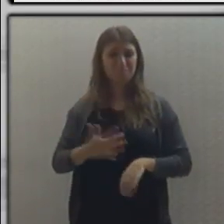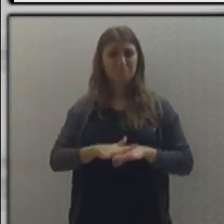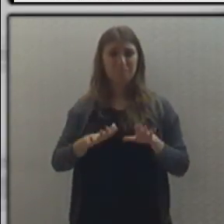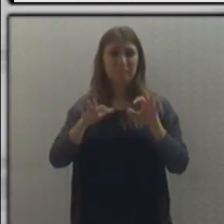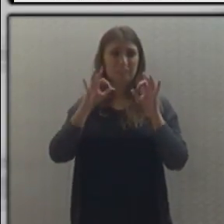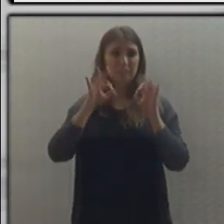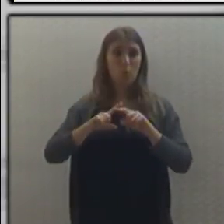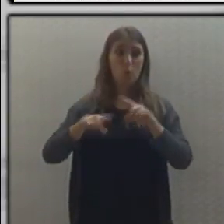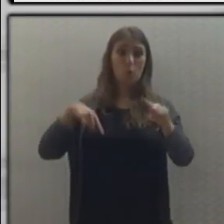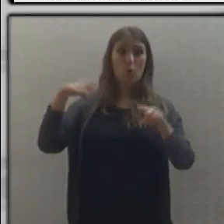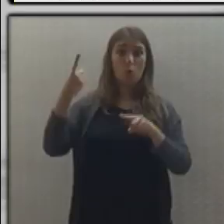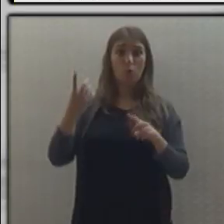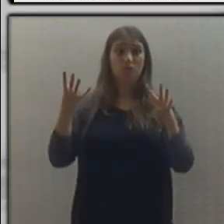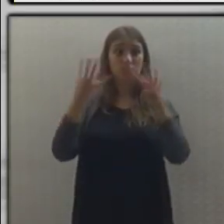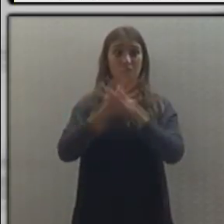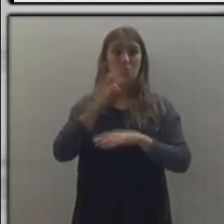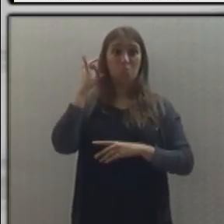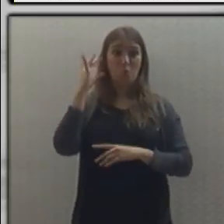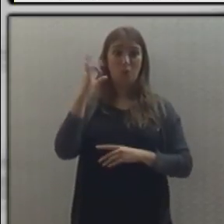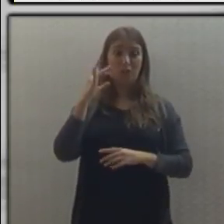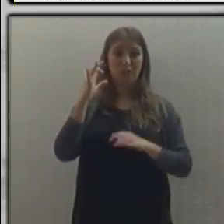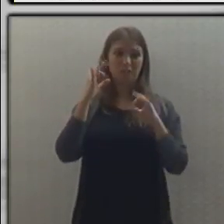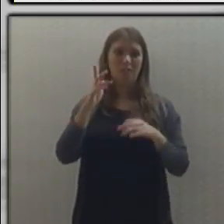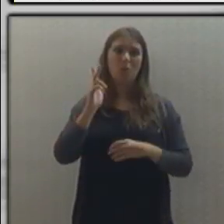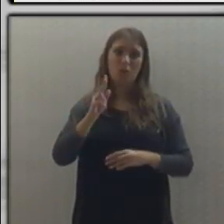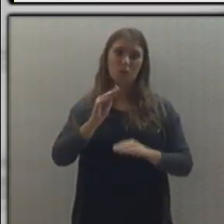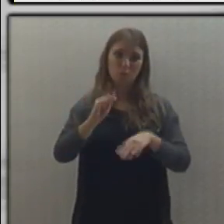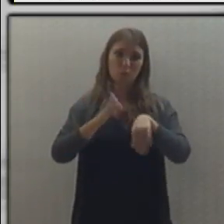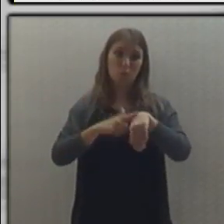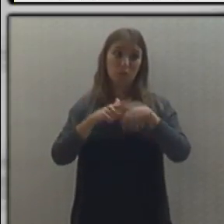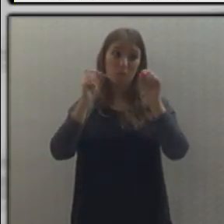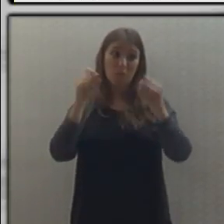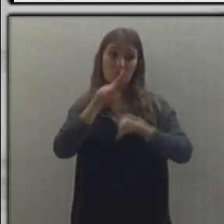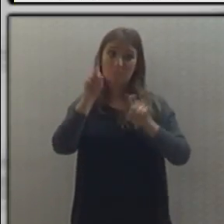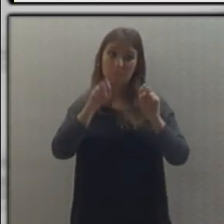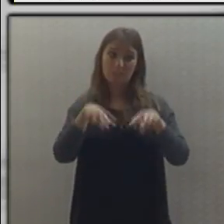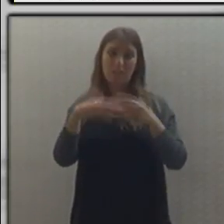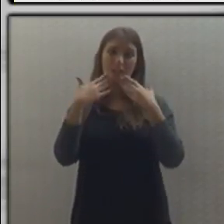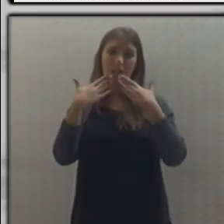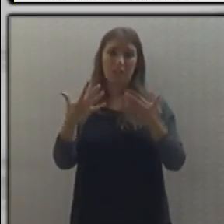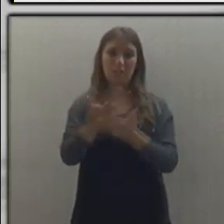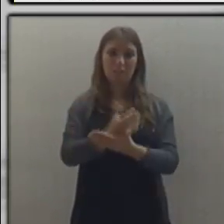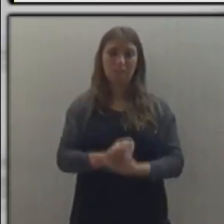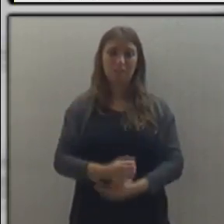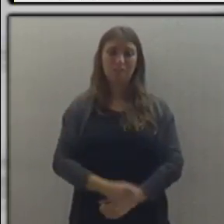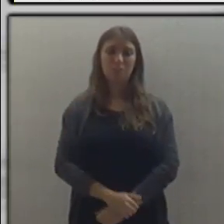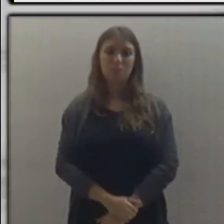probablemente los ponentes que vengan ahora pues, también tienen derecho a su tiempo, ¿vale? Muchas gracias a todos.